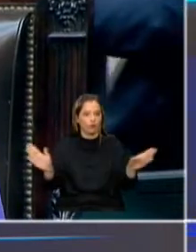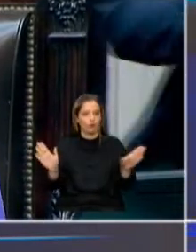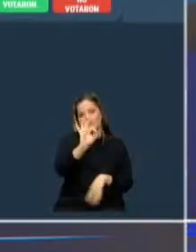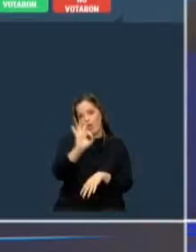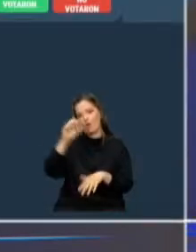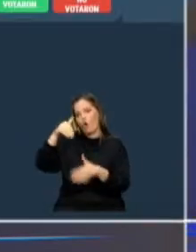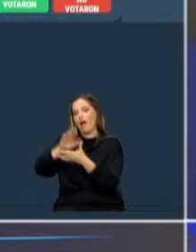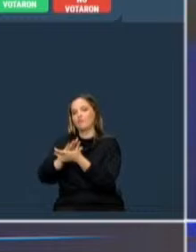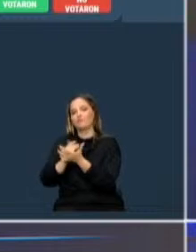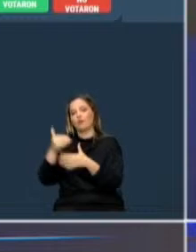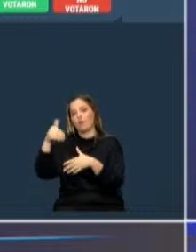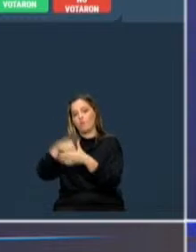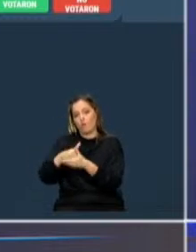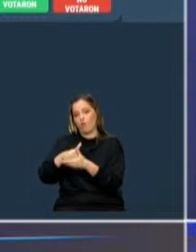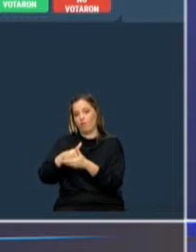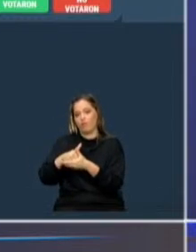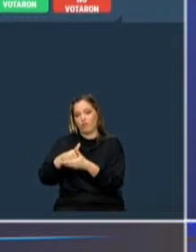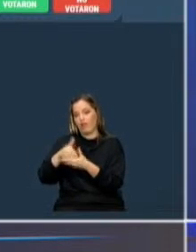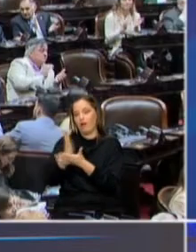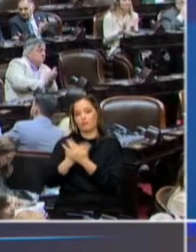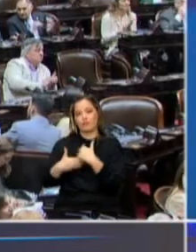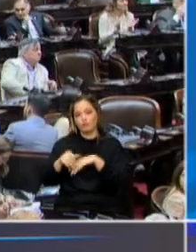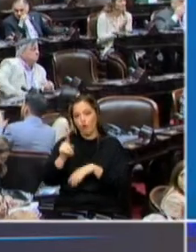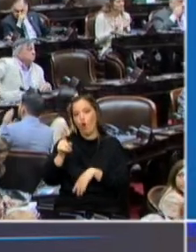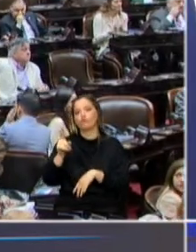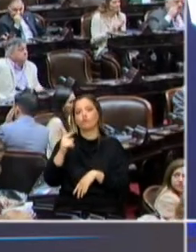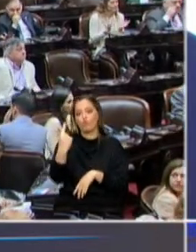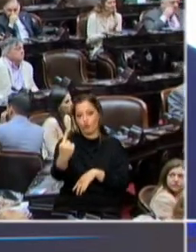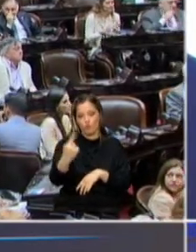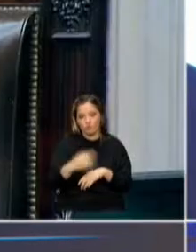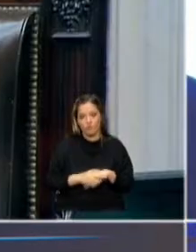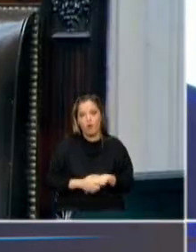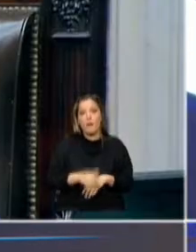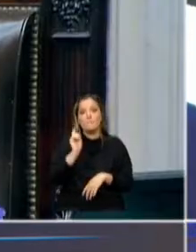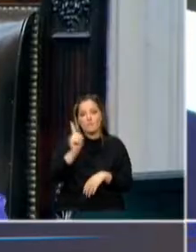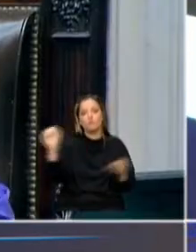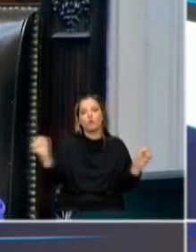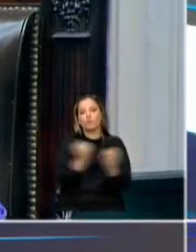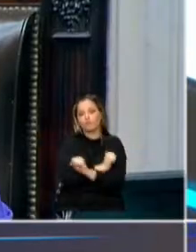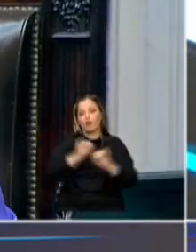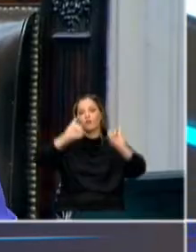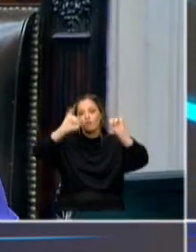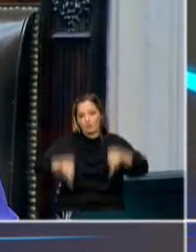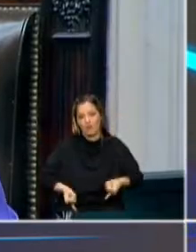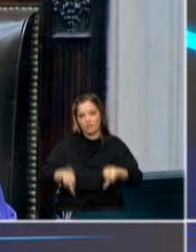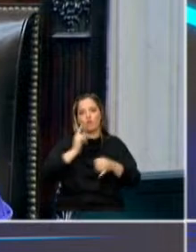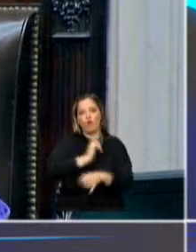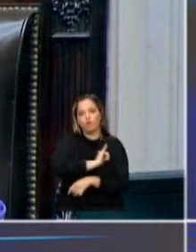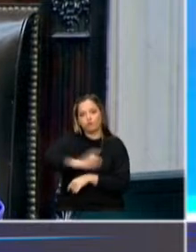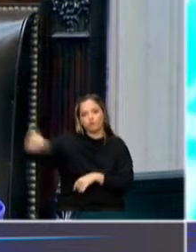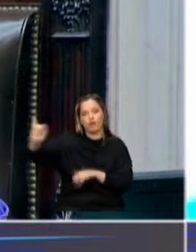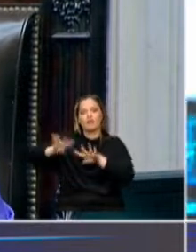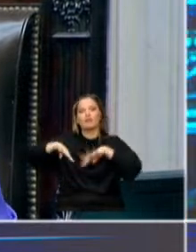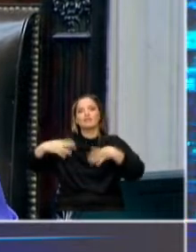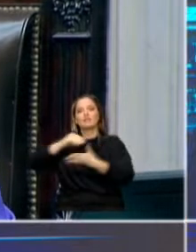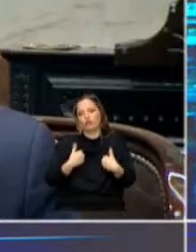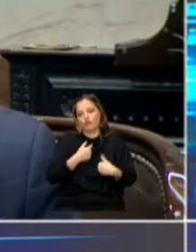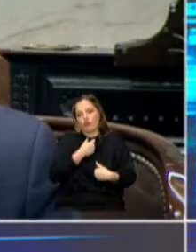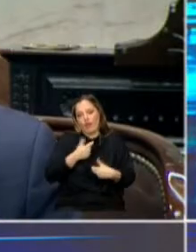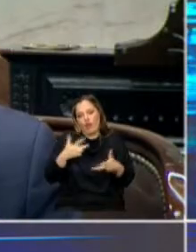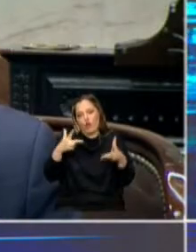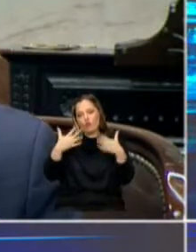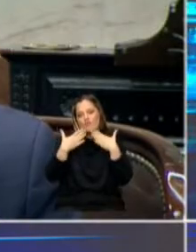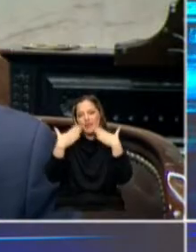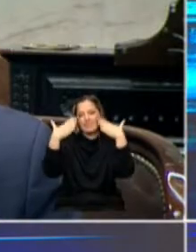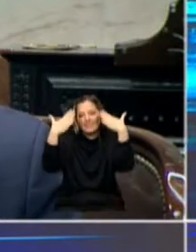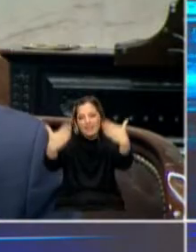junto con el diputado Ketlag, diseñaron esta ley que fortalece en algún sentido ya el proceso de trabajo de los